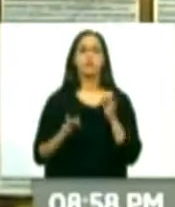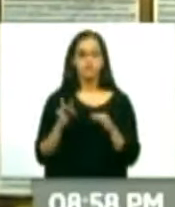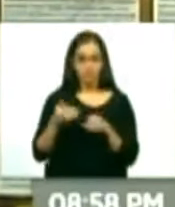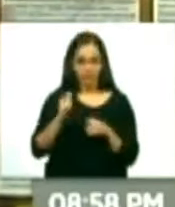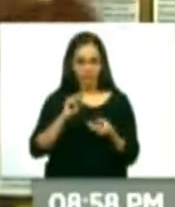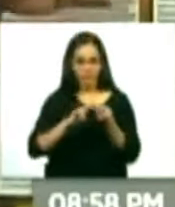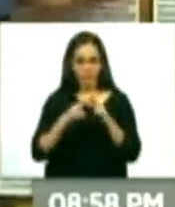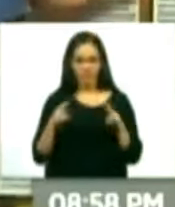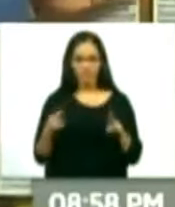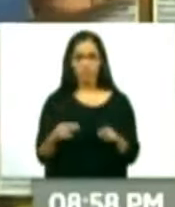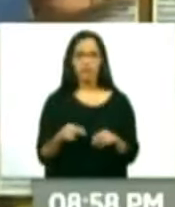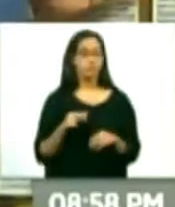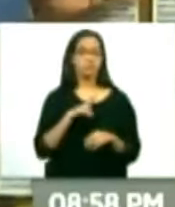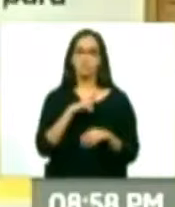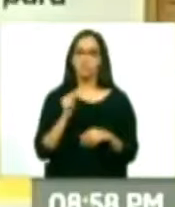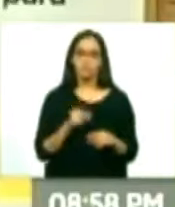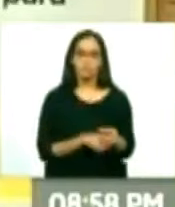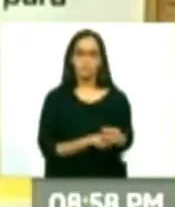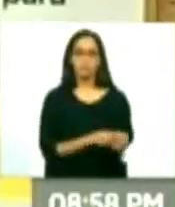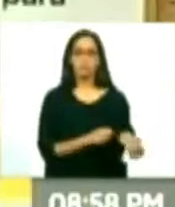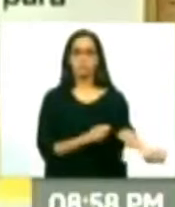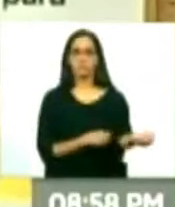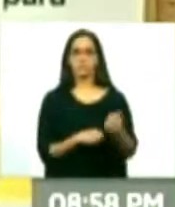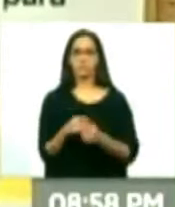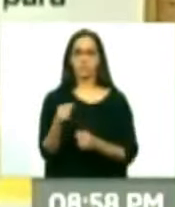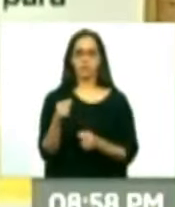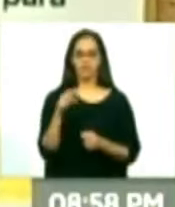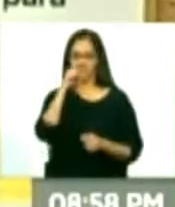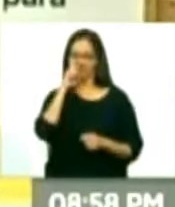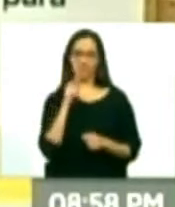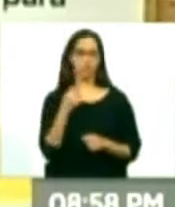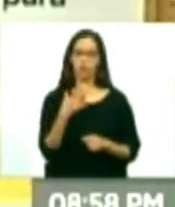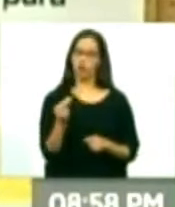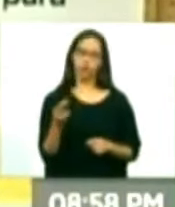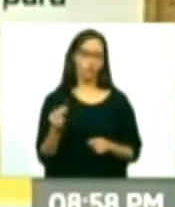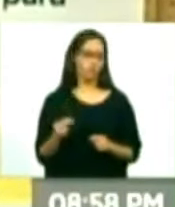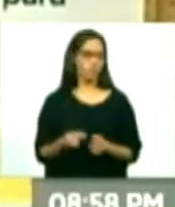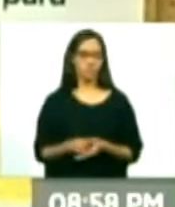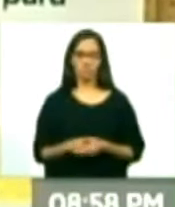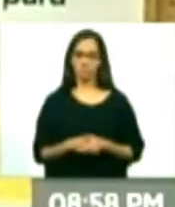haya paz. No es revancha, no, no, no.